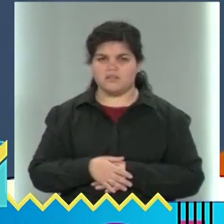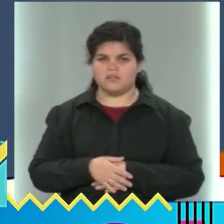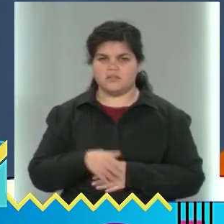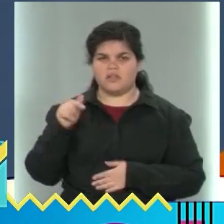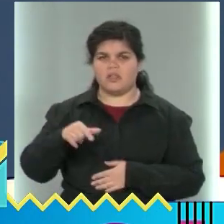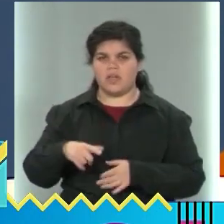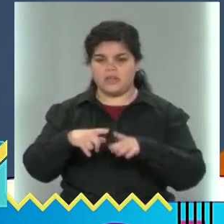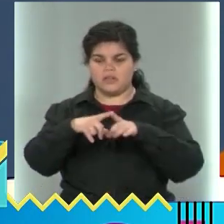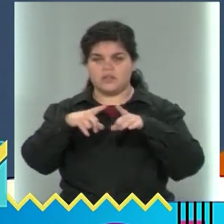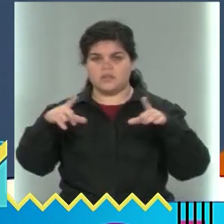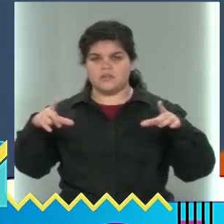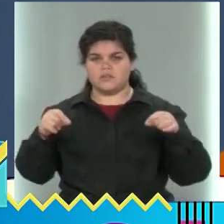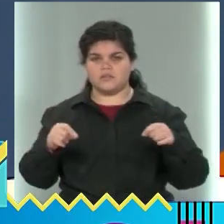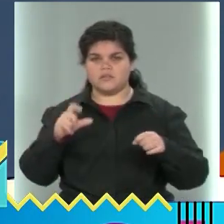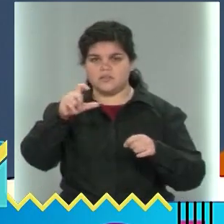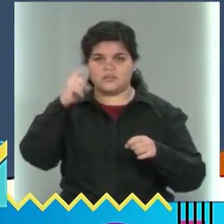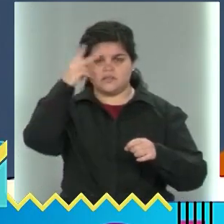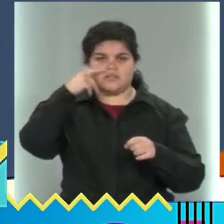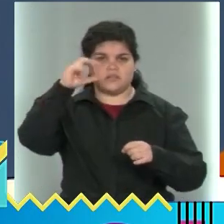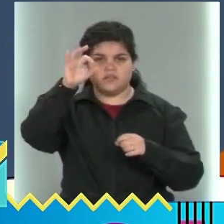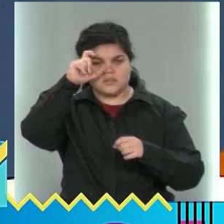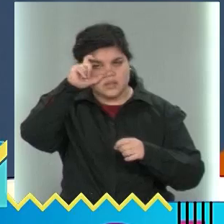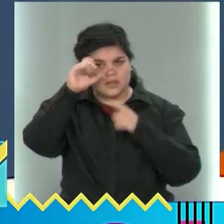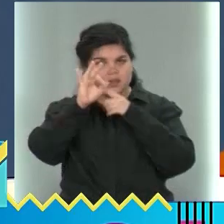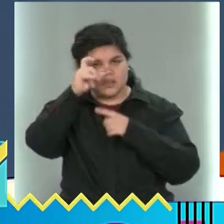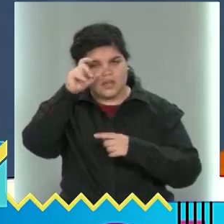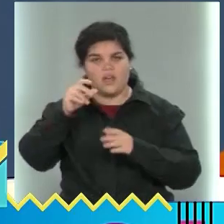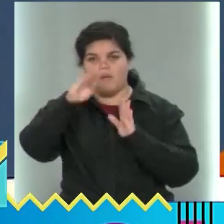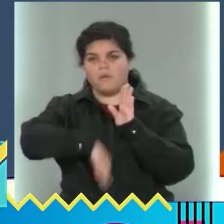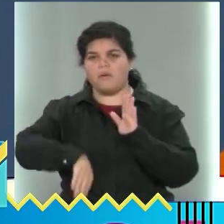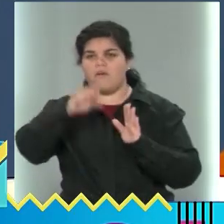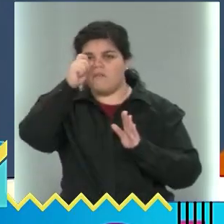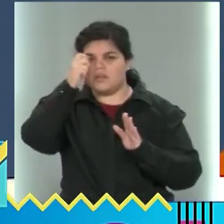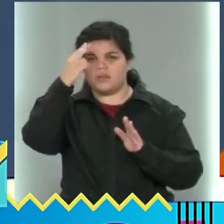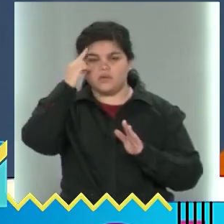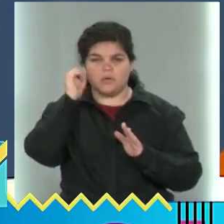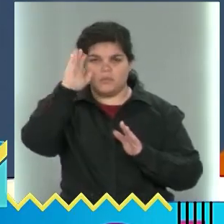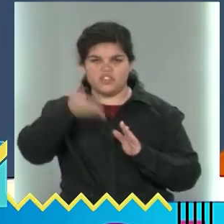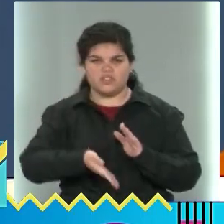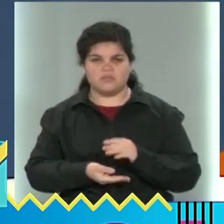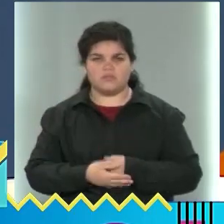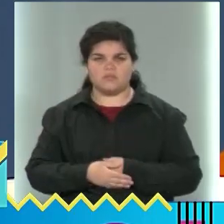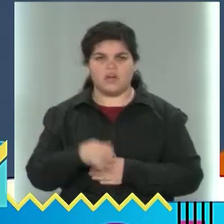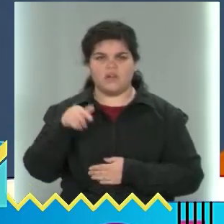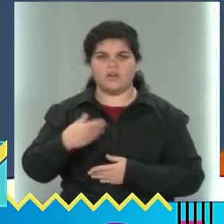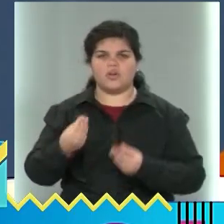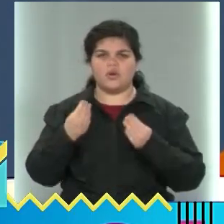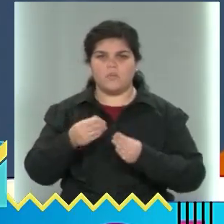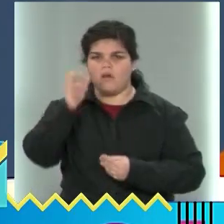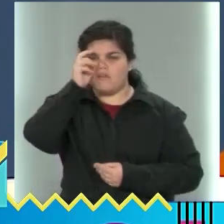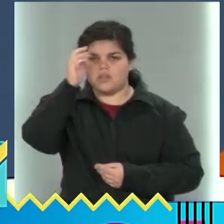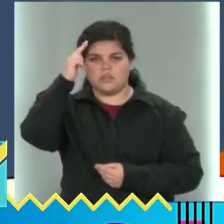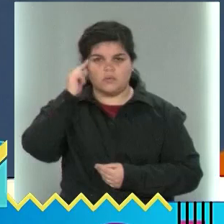descontar cheques al 29%. Claro. ¿Qué actividad económica le da la ganancia del